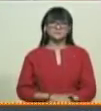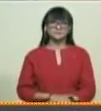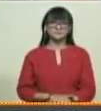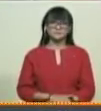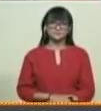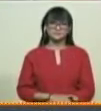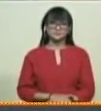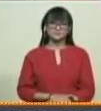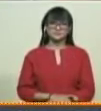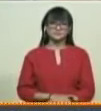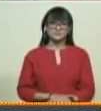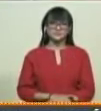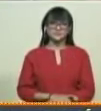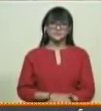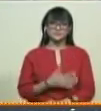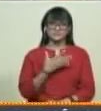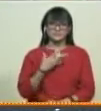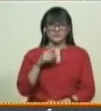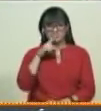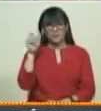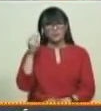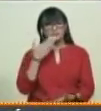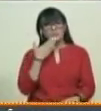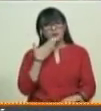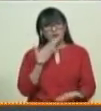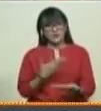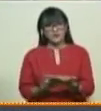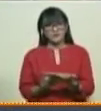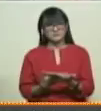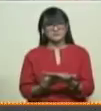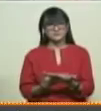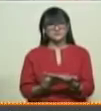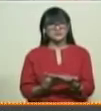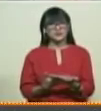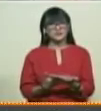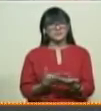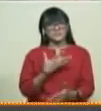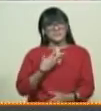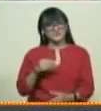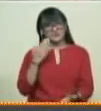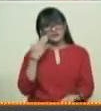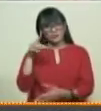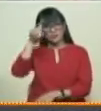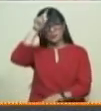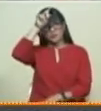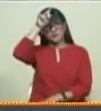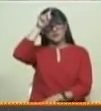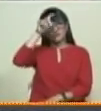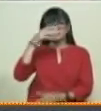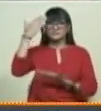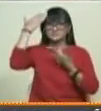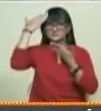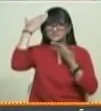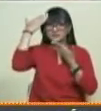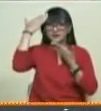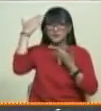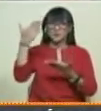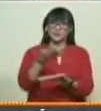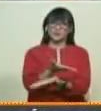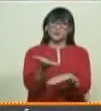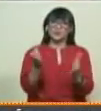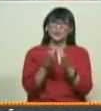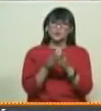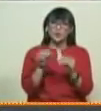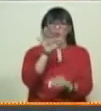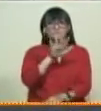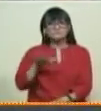Bueno, muchas gracias, querido presidente Erdogan. Un saludo a través de usted a toda